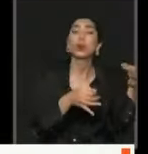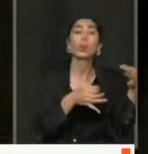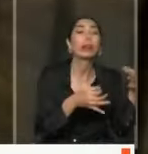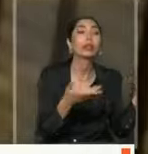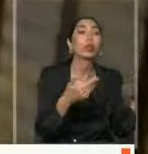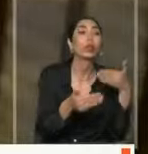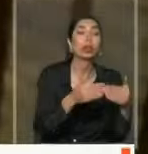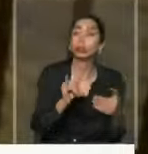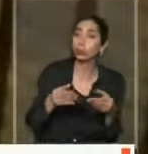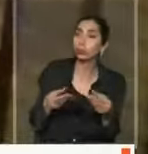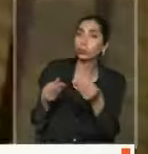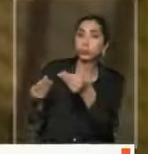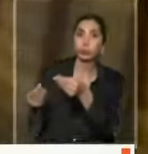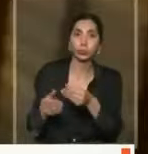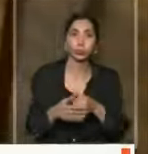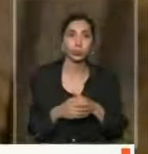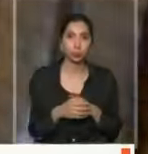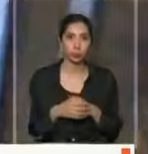acá.